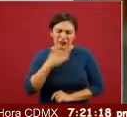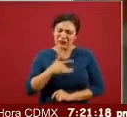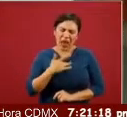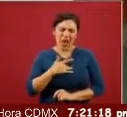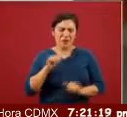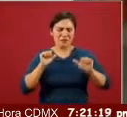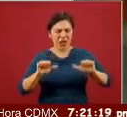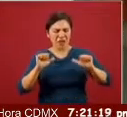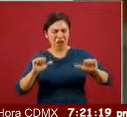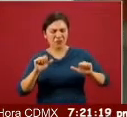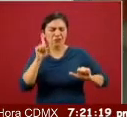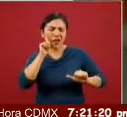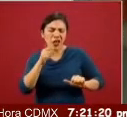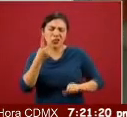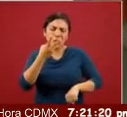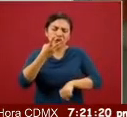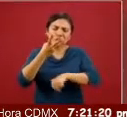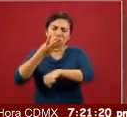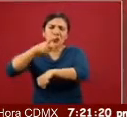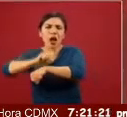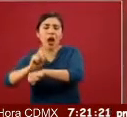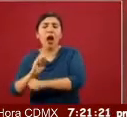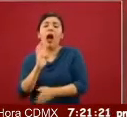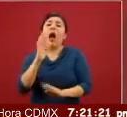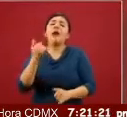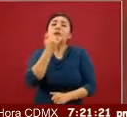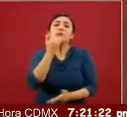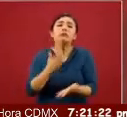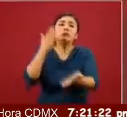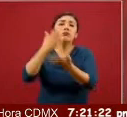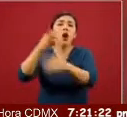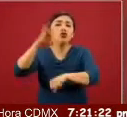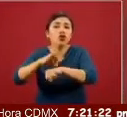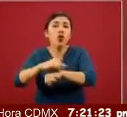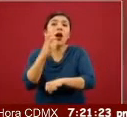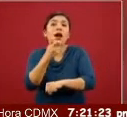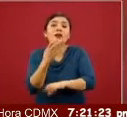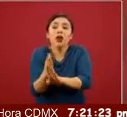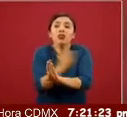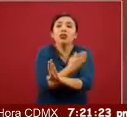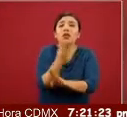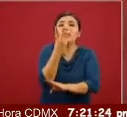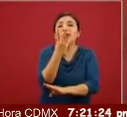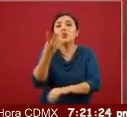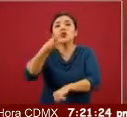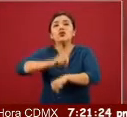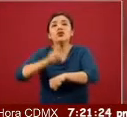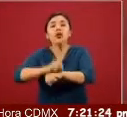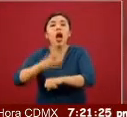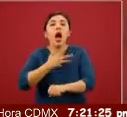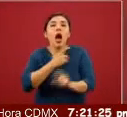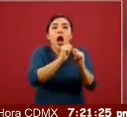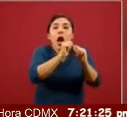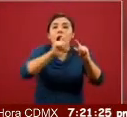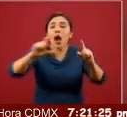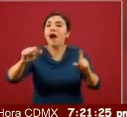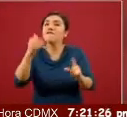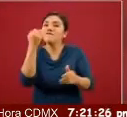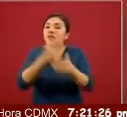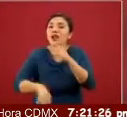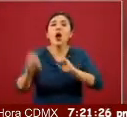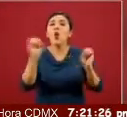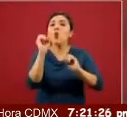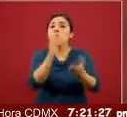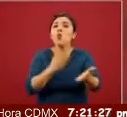para demandar atención médica, entonces aquí ya hay 3 o 4 días que están distribuidos en la gráfica que no había una